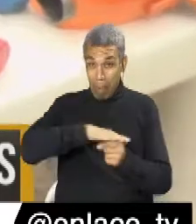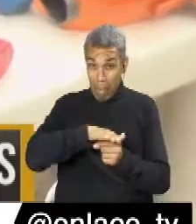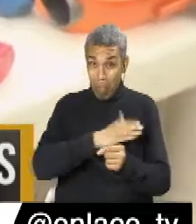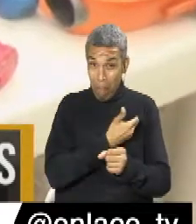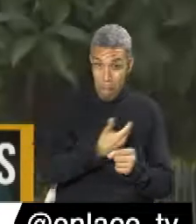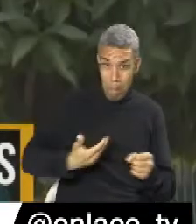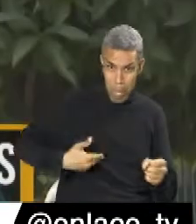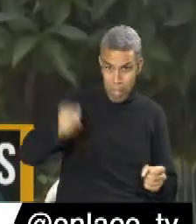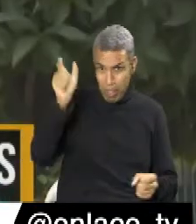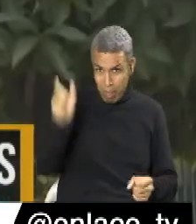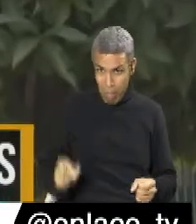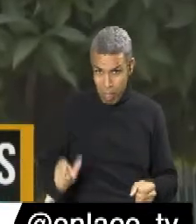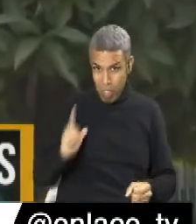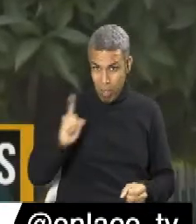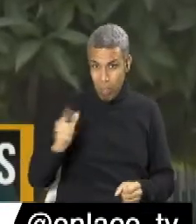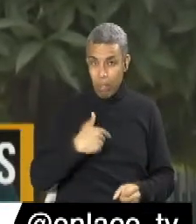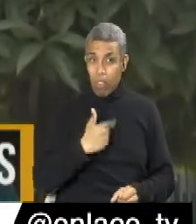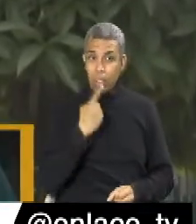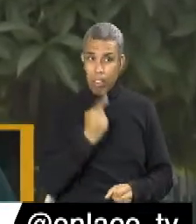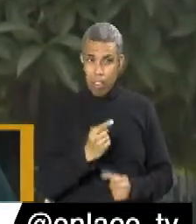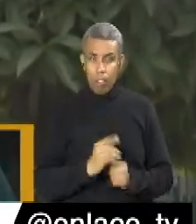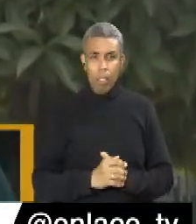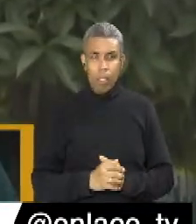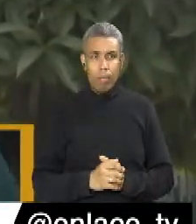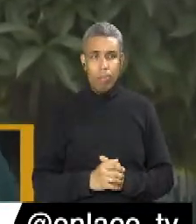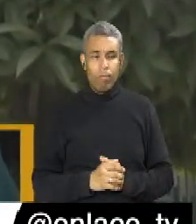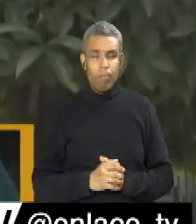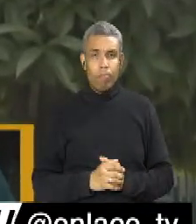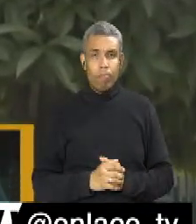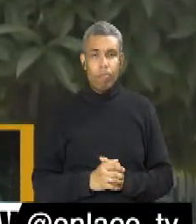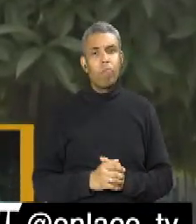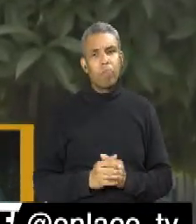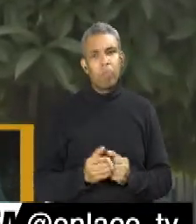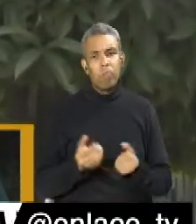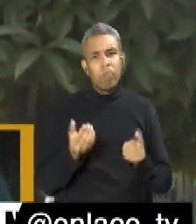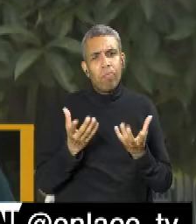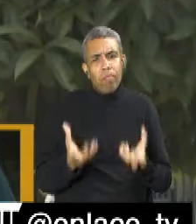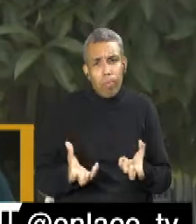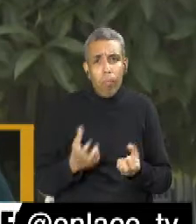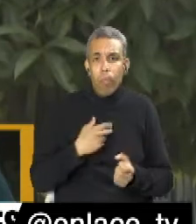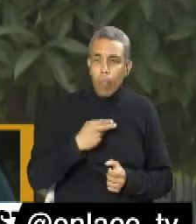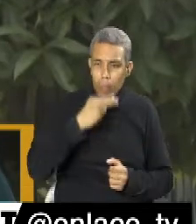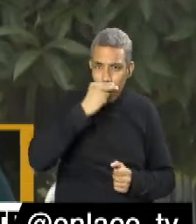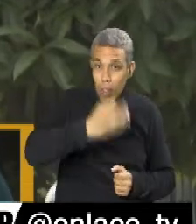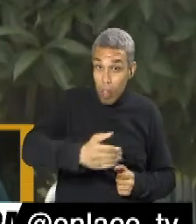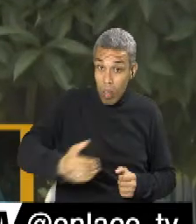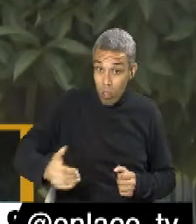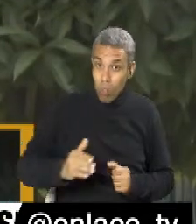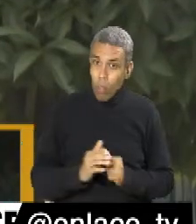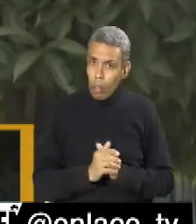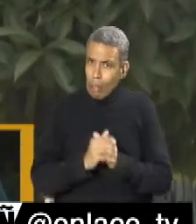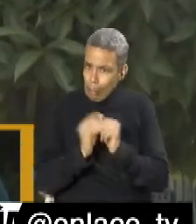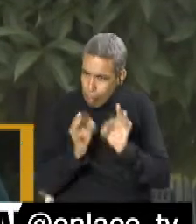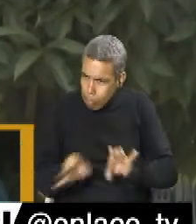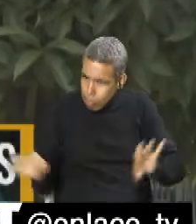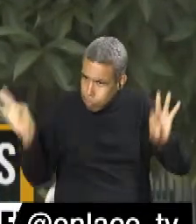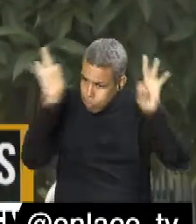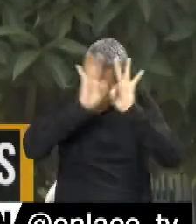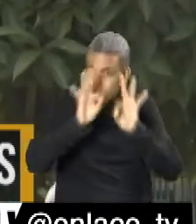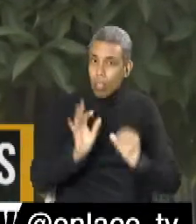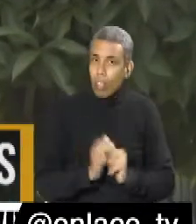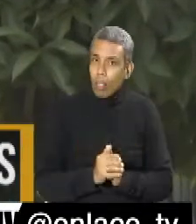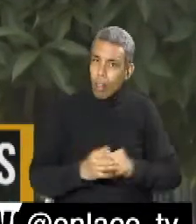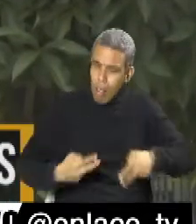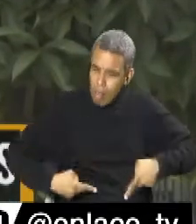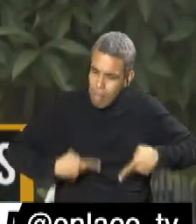general. Prácticamente lo que busca es enfatizar en los niños también el tema de la importancia que es el cuidado de la vida y todo eso,